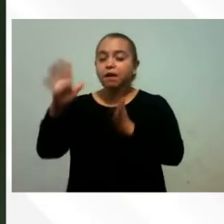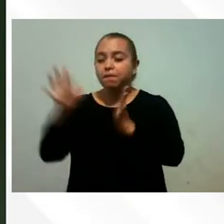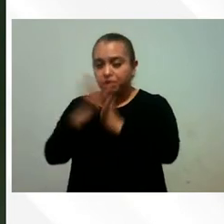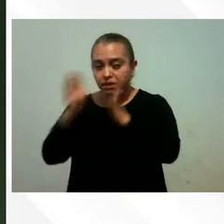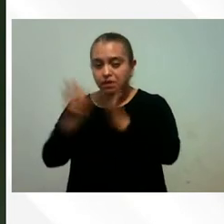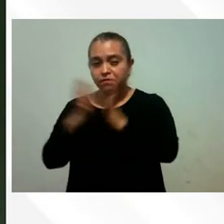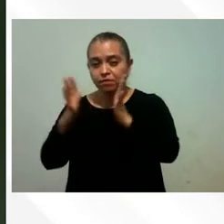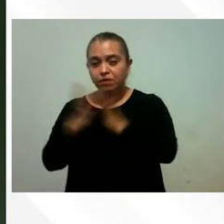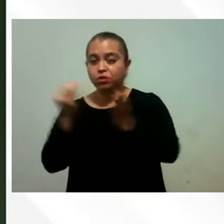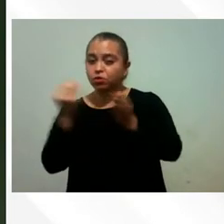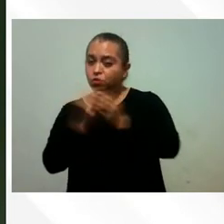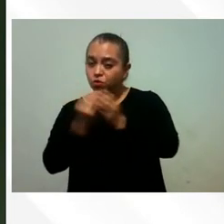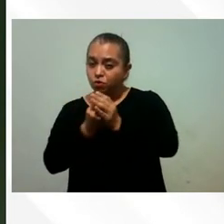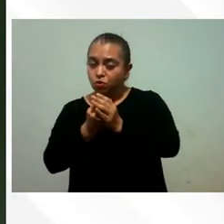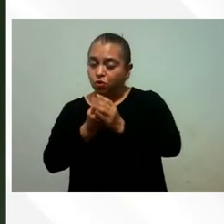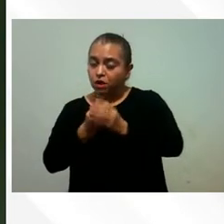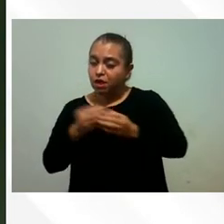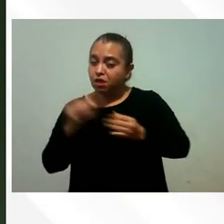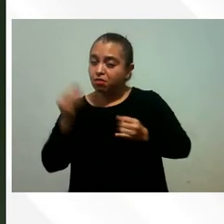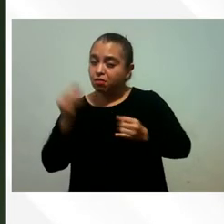lo concluyan, por favor.